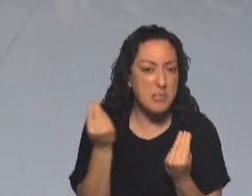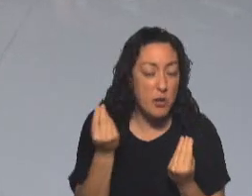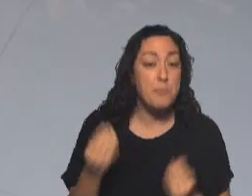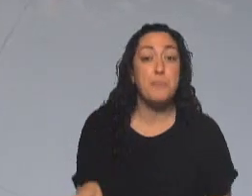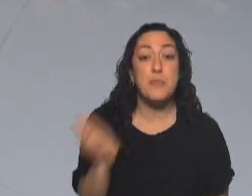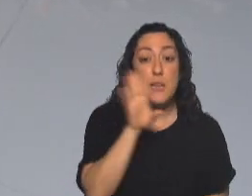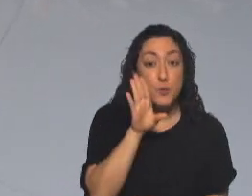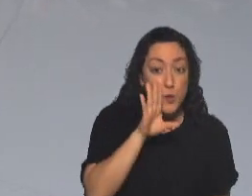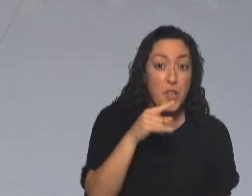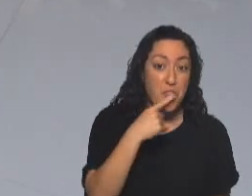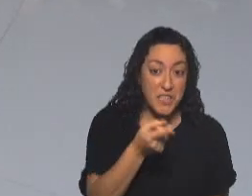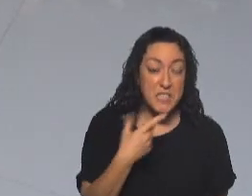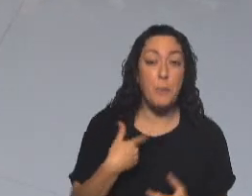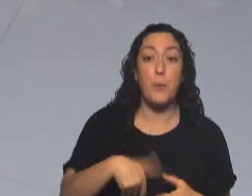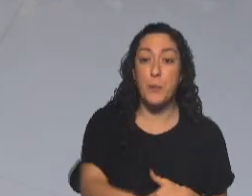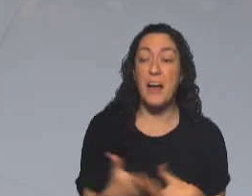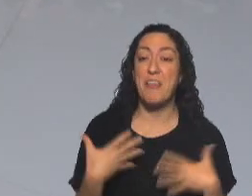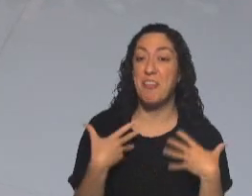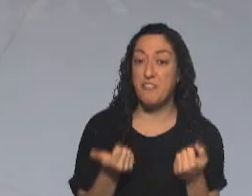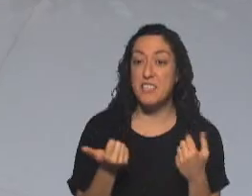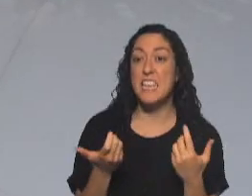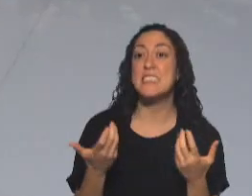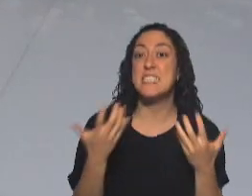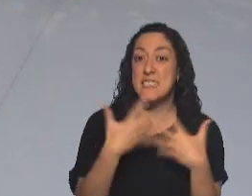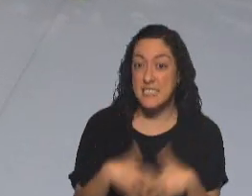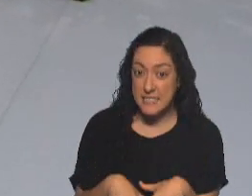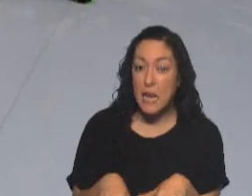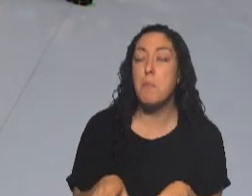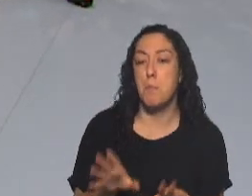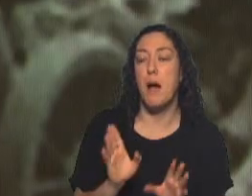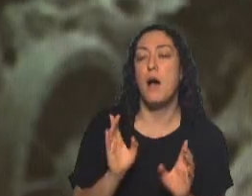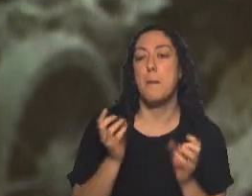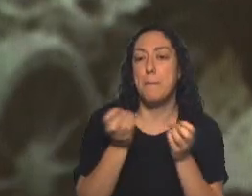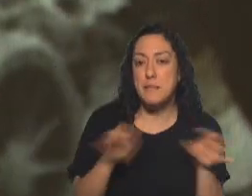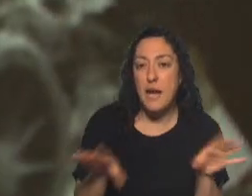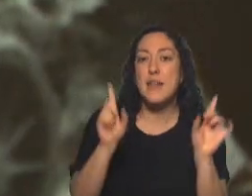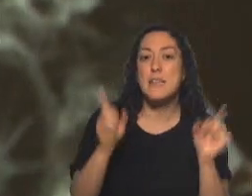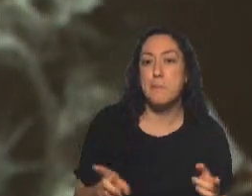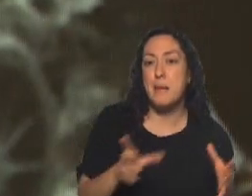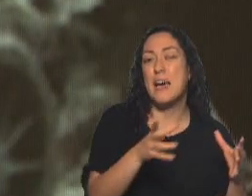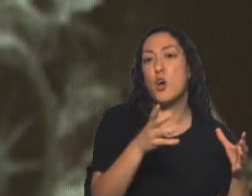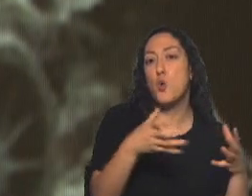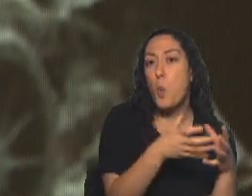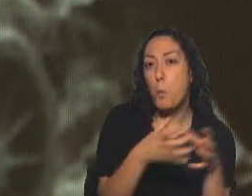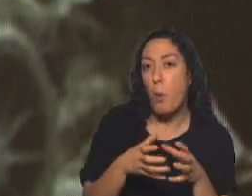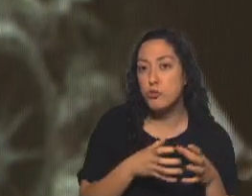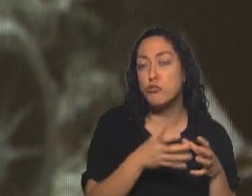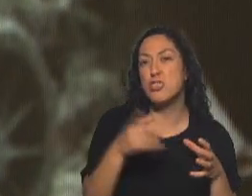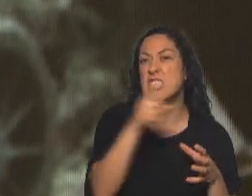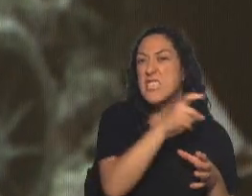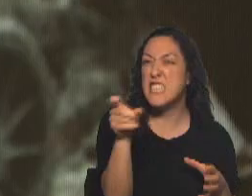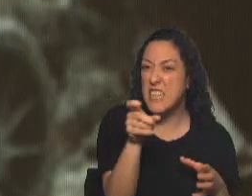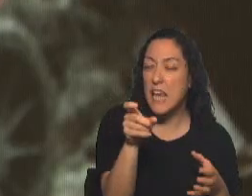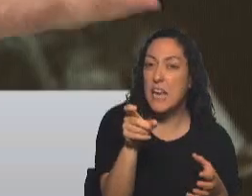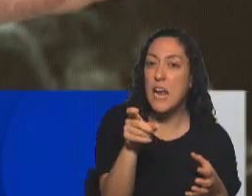el despliegue de un sistema de defensa hacia Israel y al menos 100 tropas para asistir justamente en su